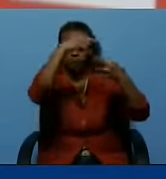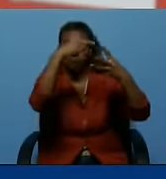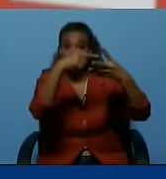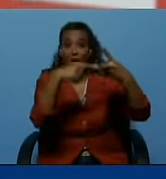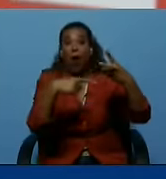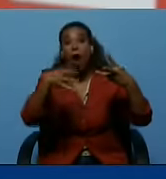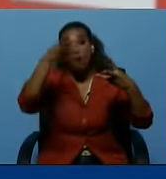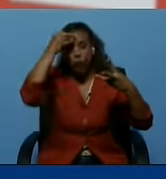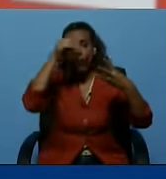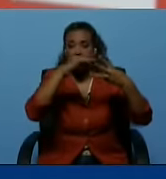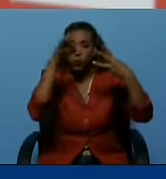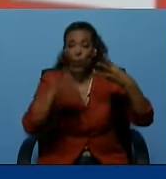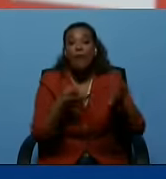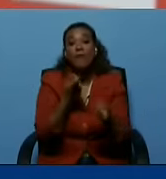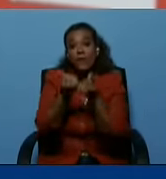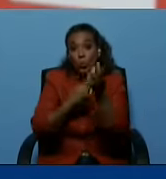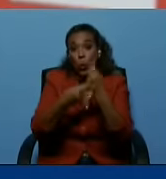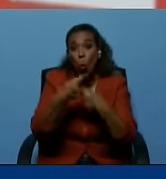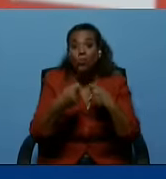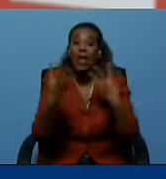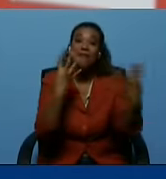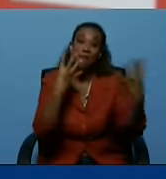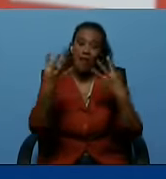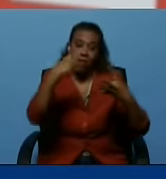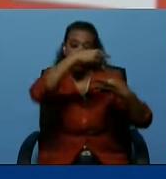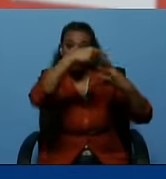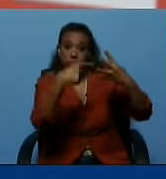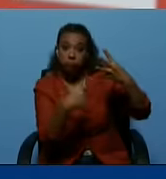Formación, formalización, financiamiento y ferias.